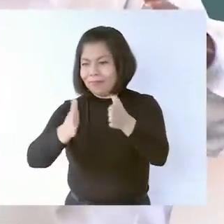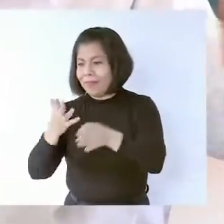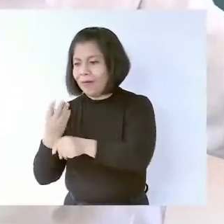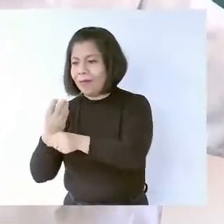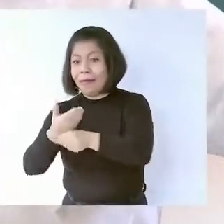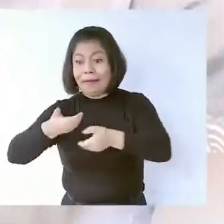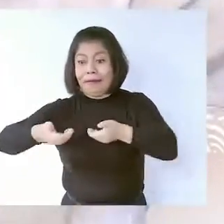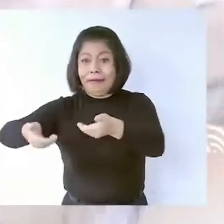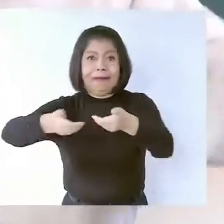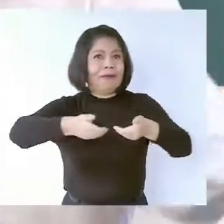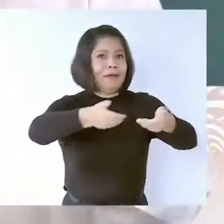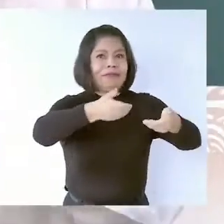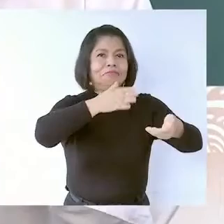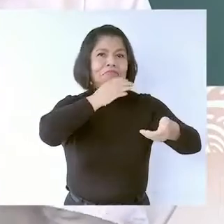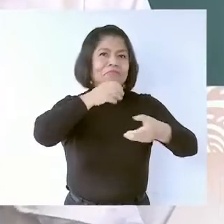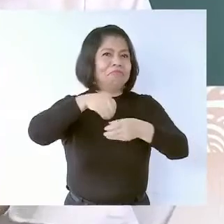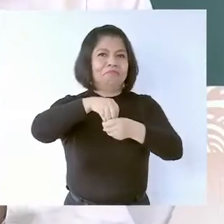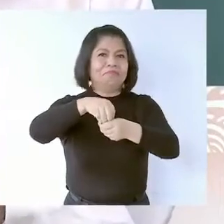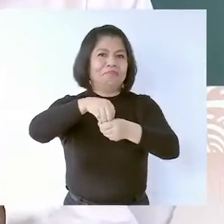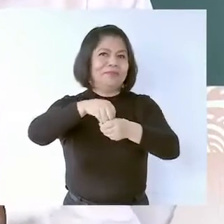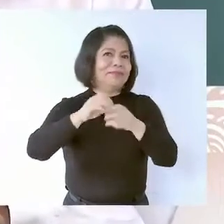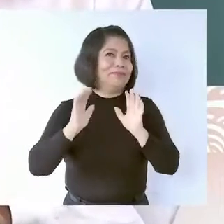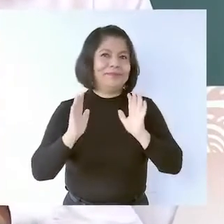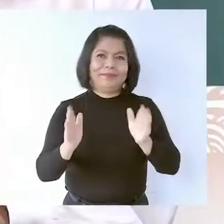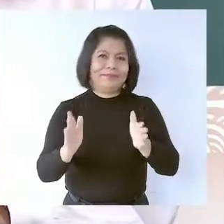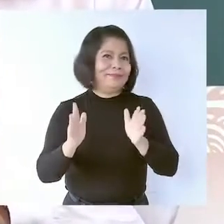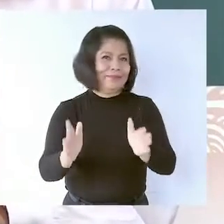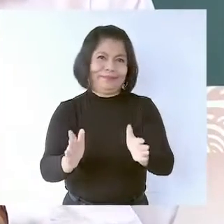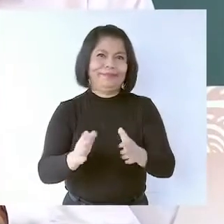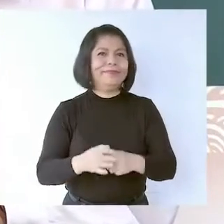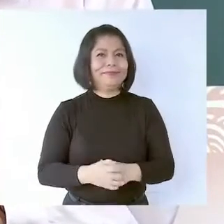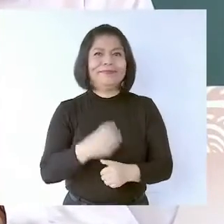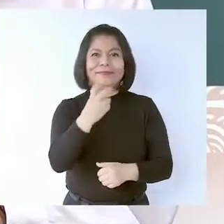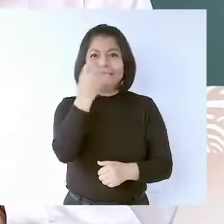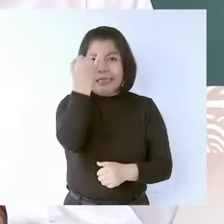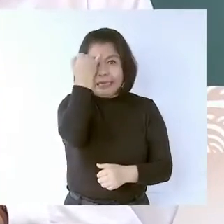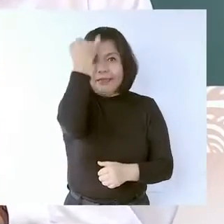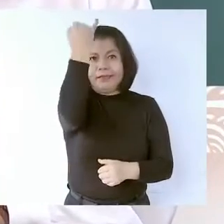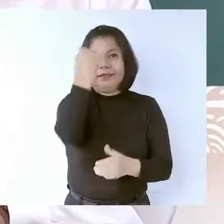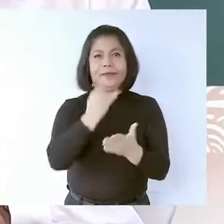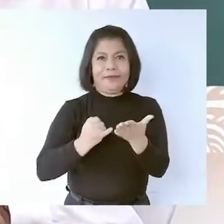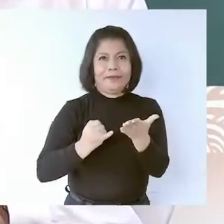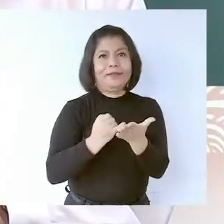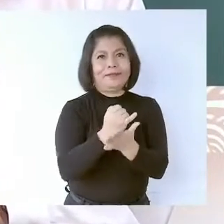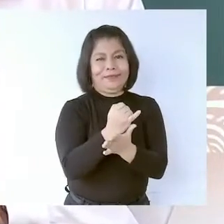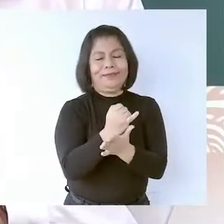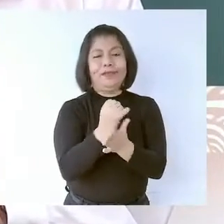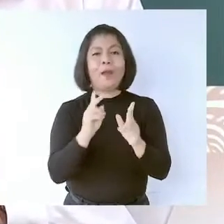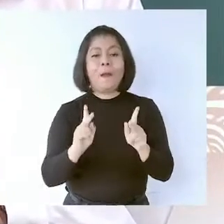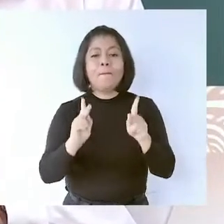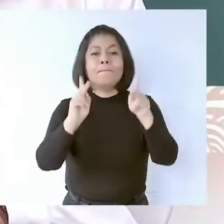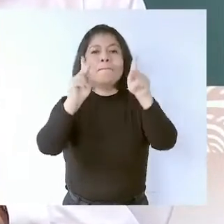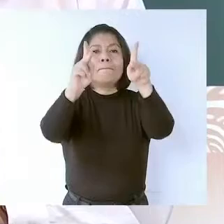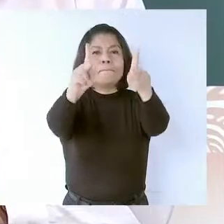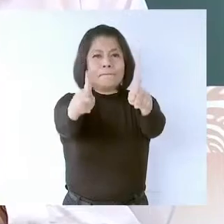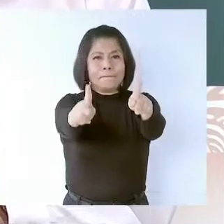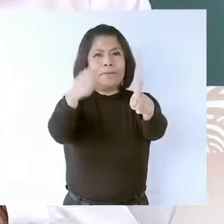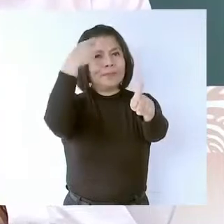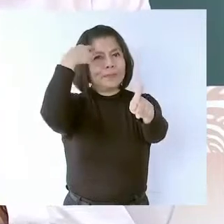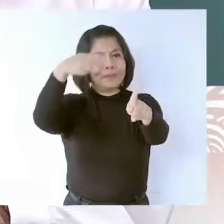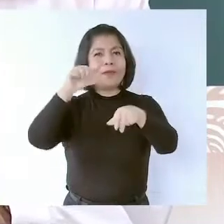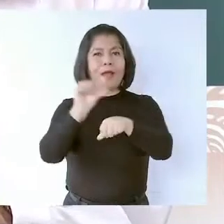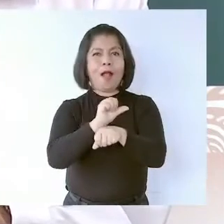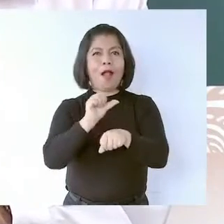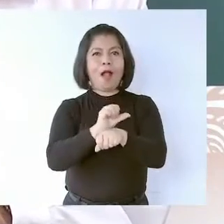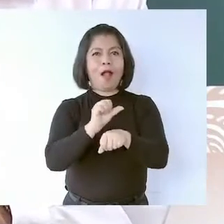siempre ampliando abajo. Por eso fue la solución de los segundos pisos. Esa es la